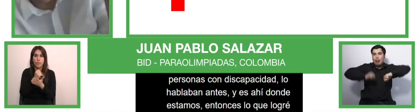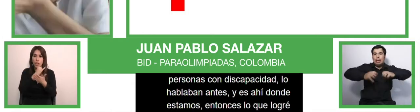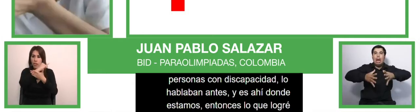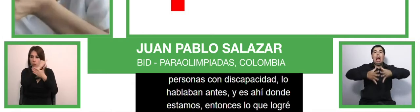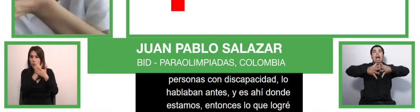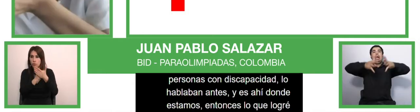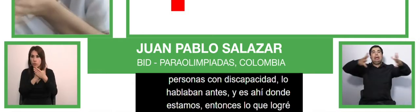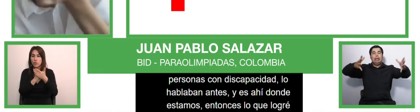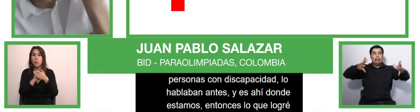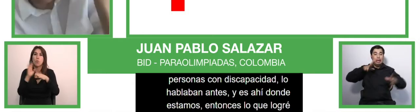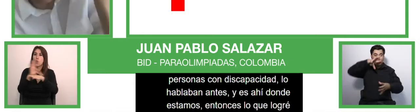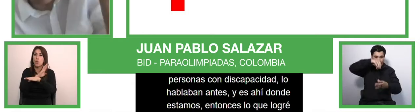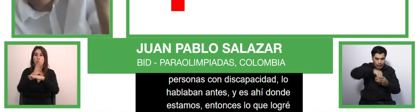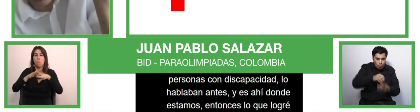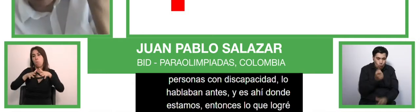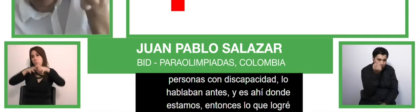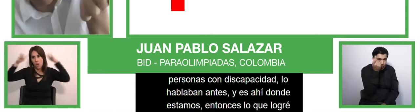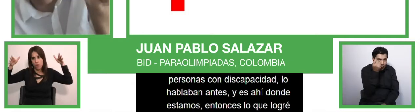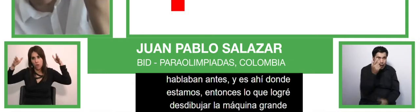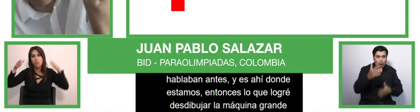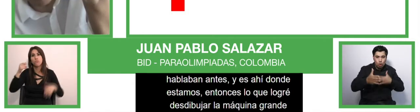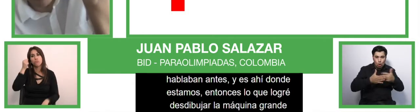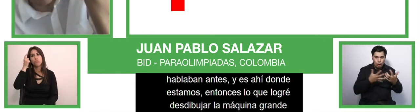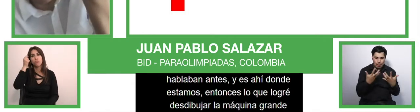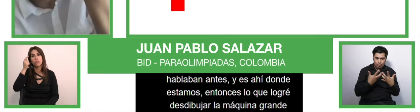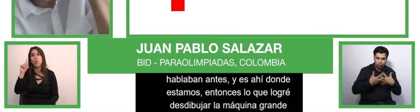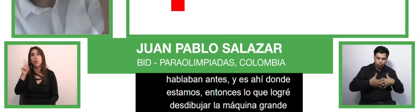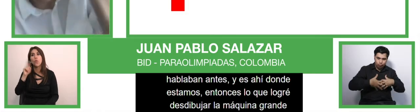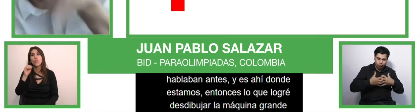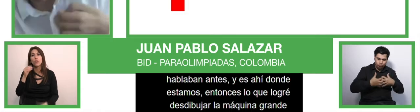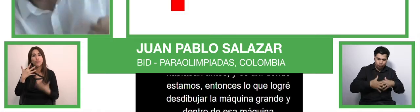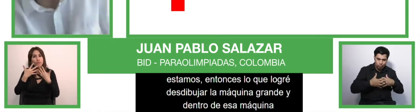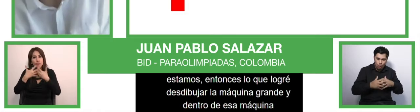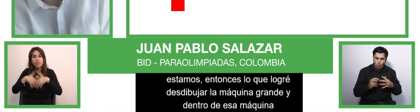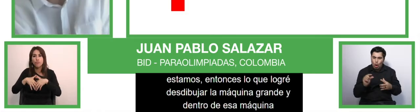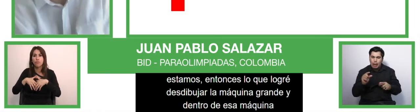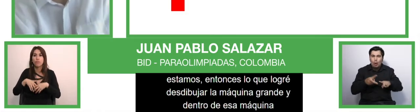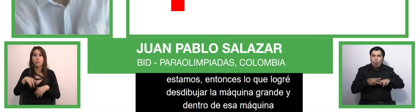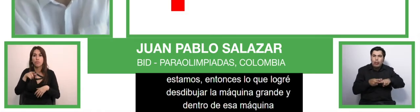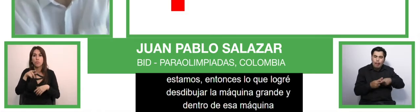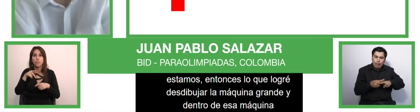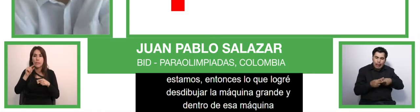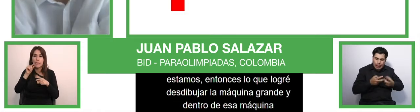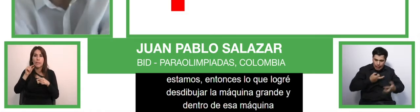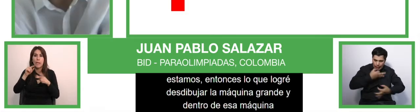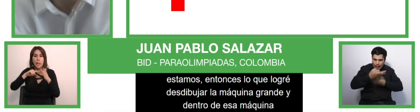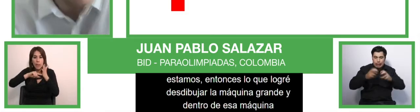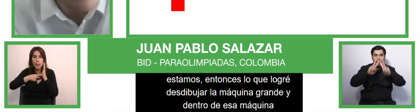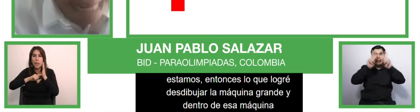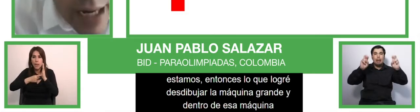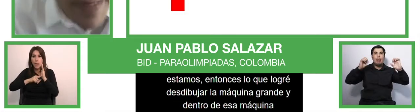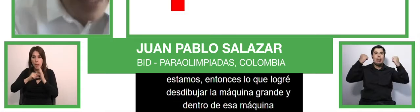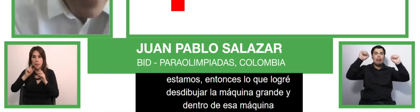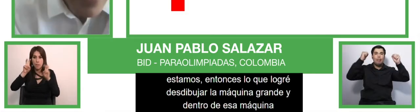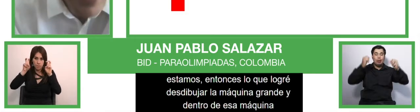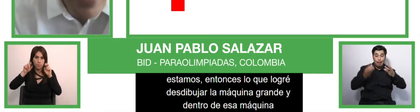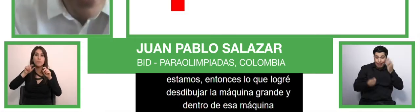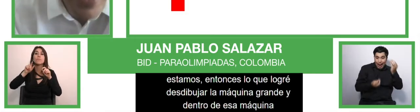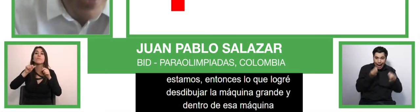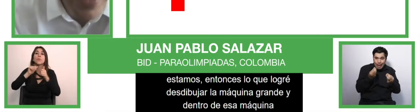dentro de esa máquina grande dónde está el piñón o la tuerquita pequeña que habla de la parte del deporte. Para eso es que